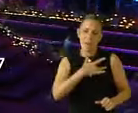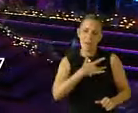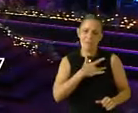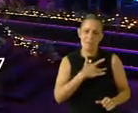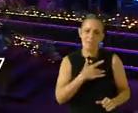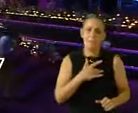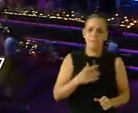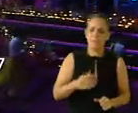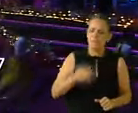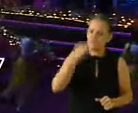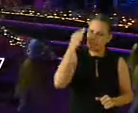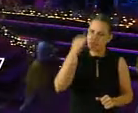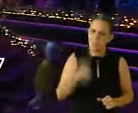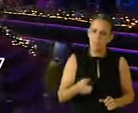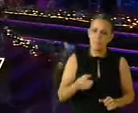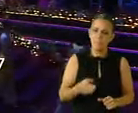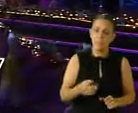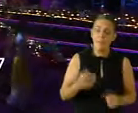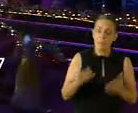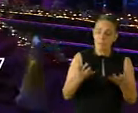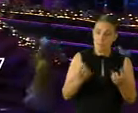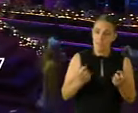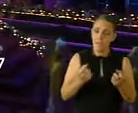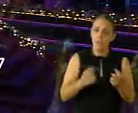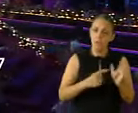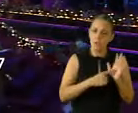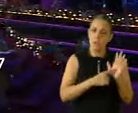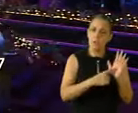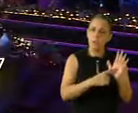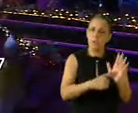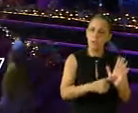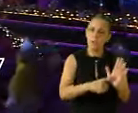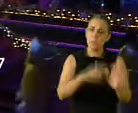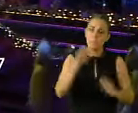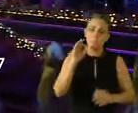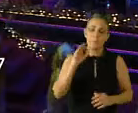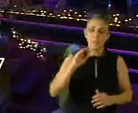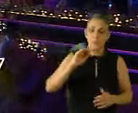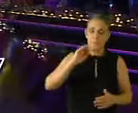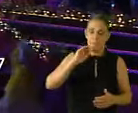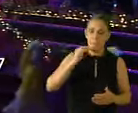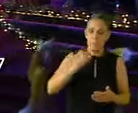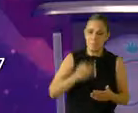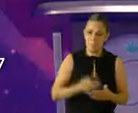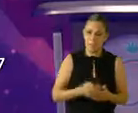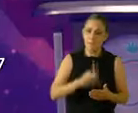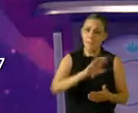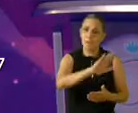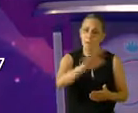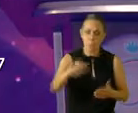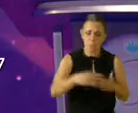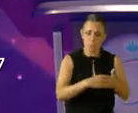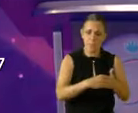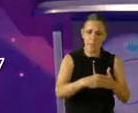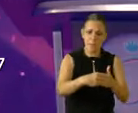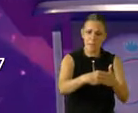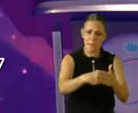a nuestra hermana Marán, su liderato, para equipar la casa con todos los equipos de